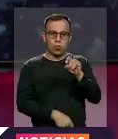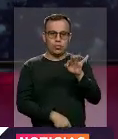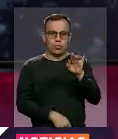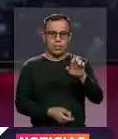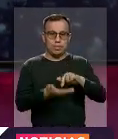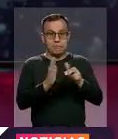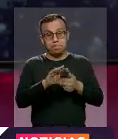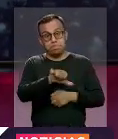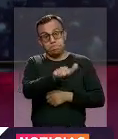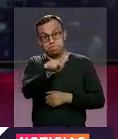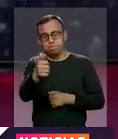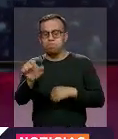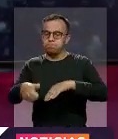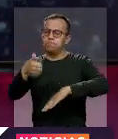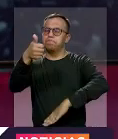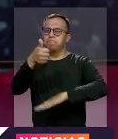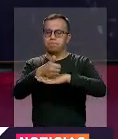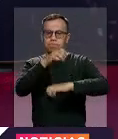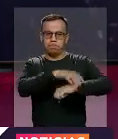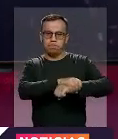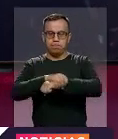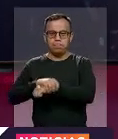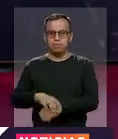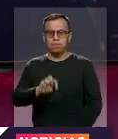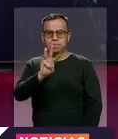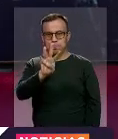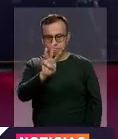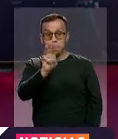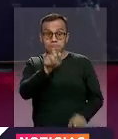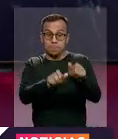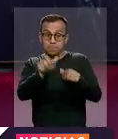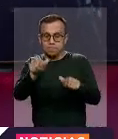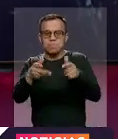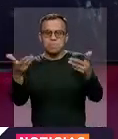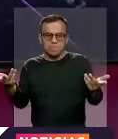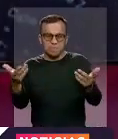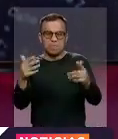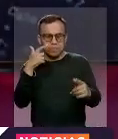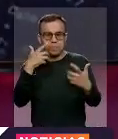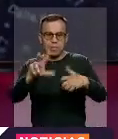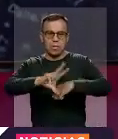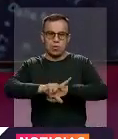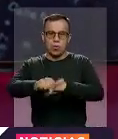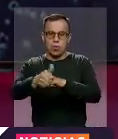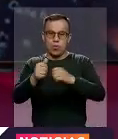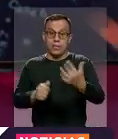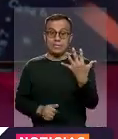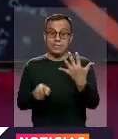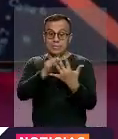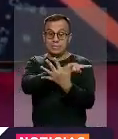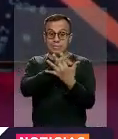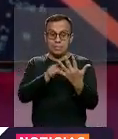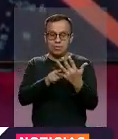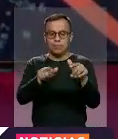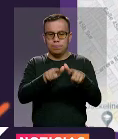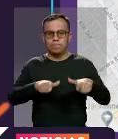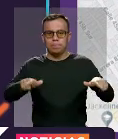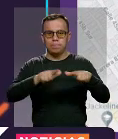En otras acciones, las autoridades capturaron 3 personas señaladas de perpetrar robos en 5 zonas de la